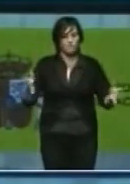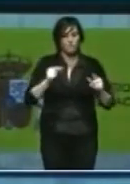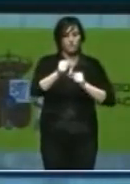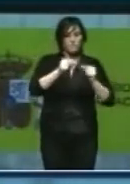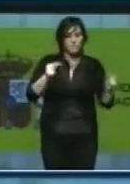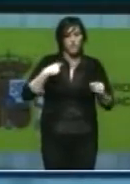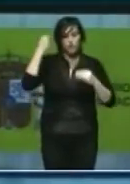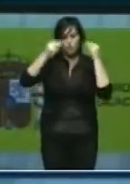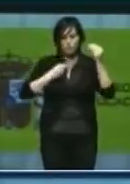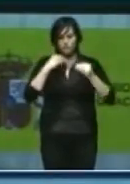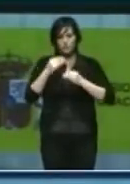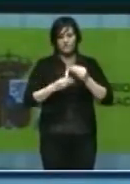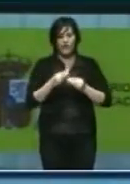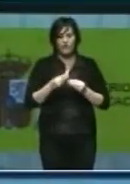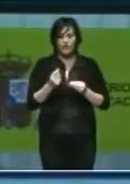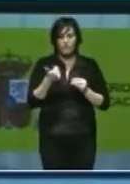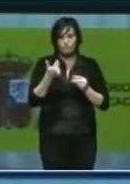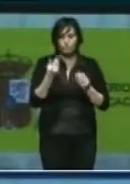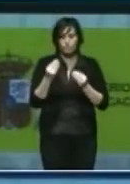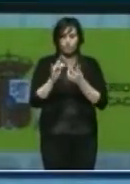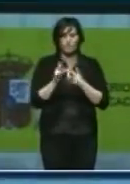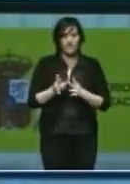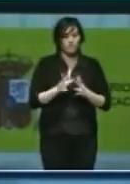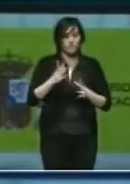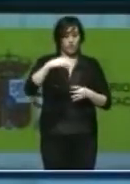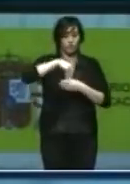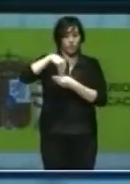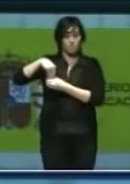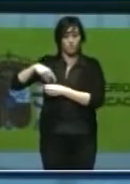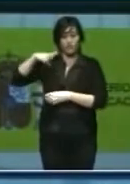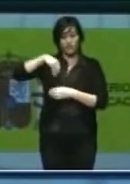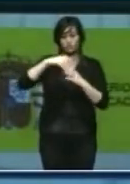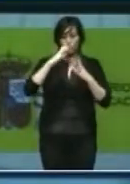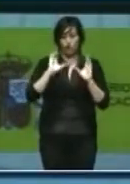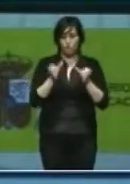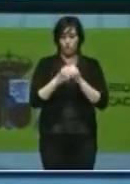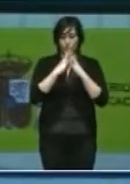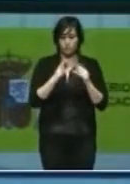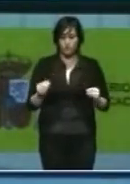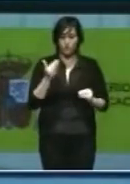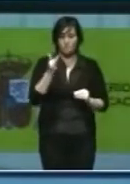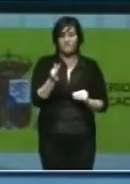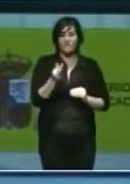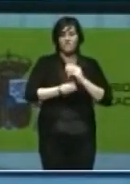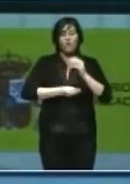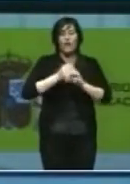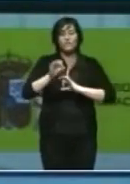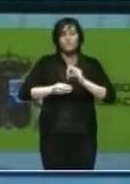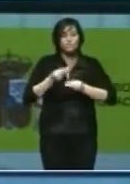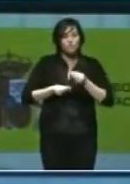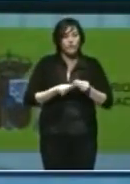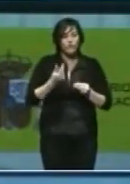los que yo creo que se produce en gran medida el intercambio entre los componentes de la comunidad universitaria, y articulando